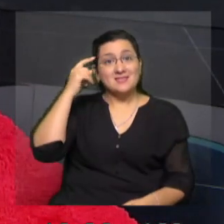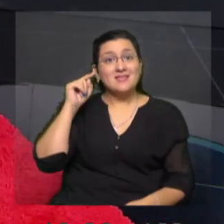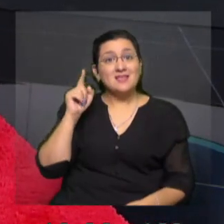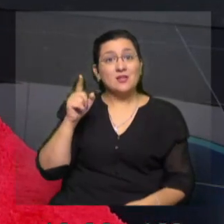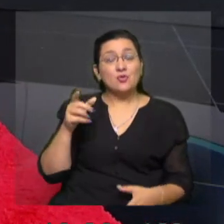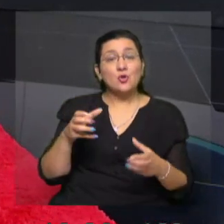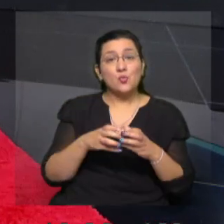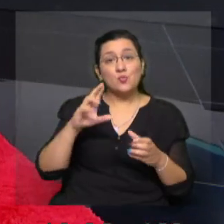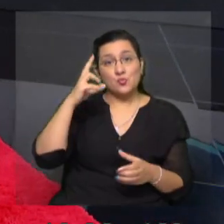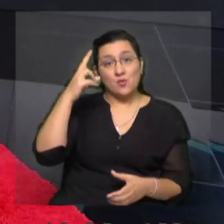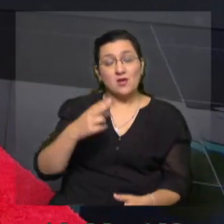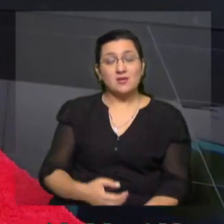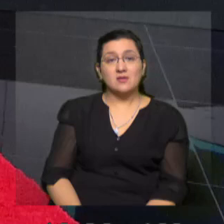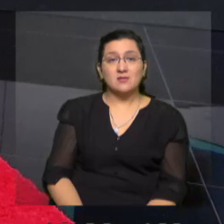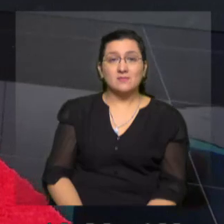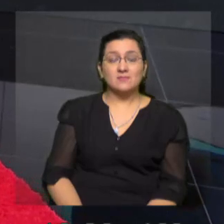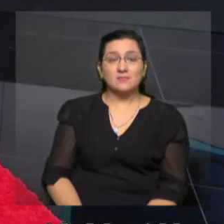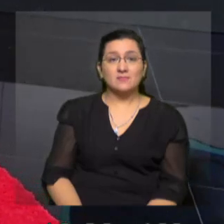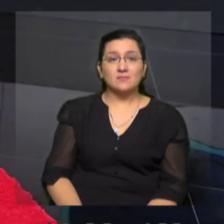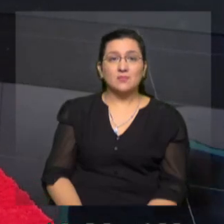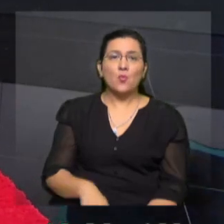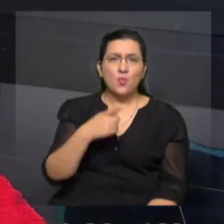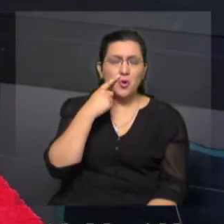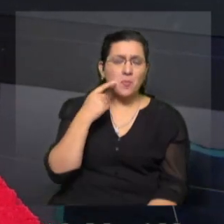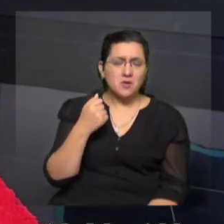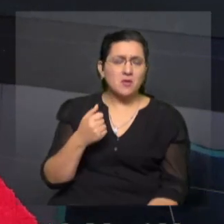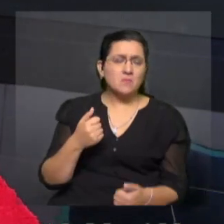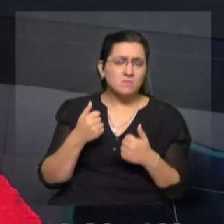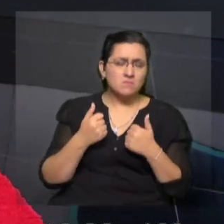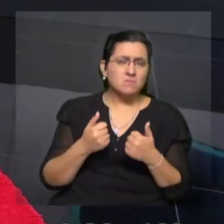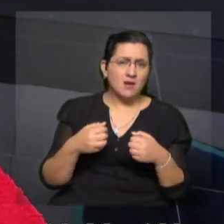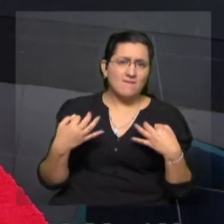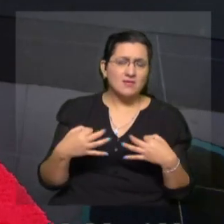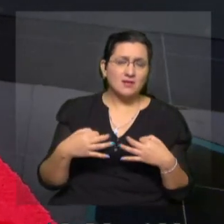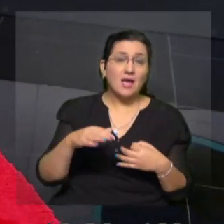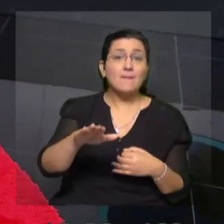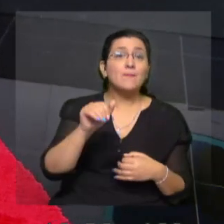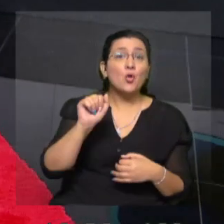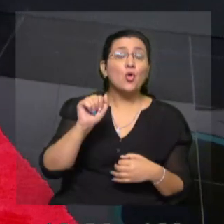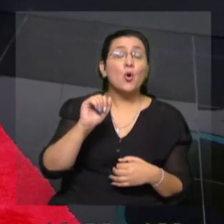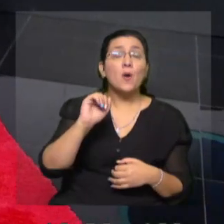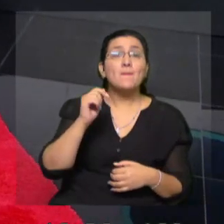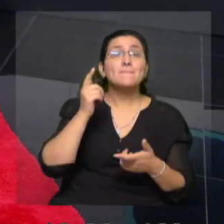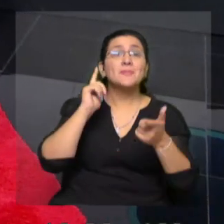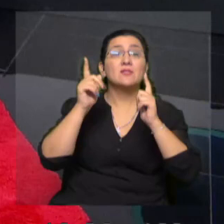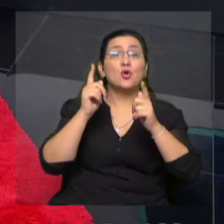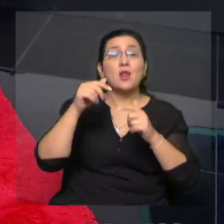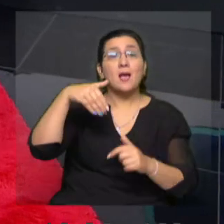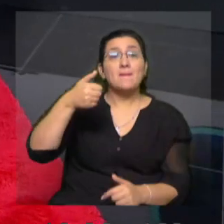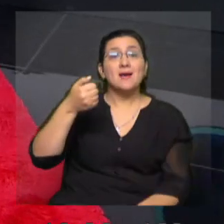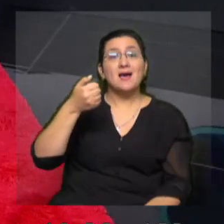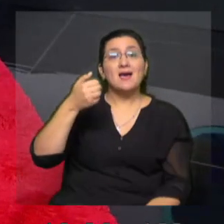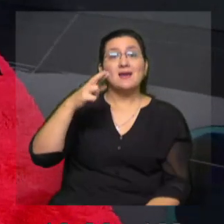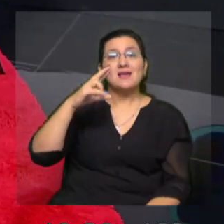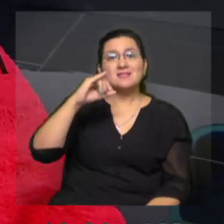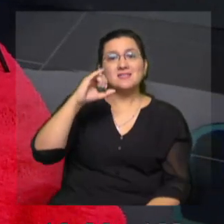la selección uruguaya. Un tipo, la verdad que Pistola Marsicano, un crack. El que te fue a buscar allá a